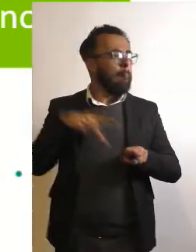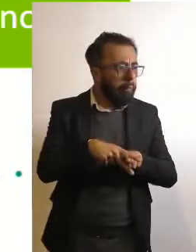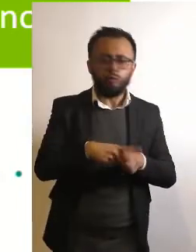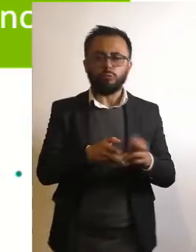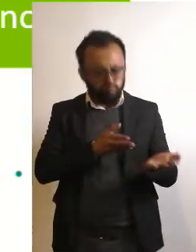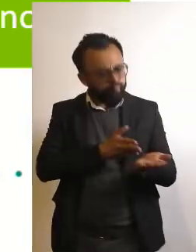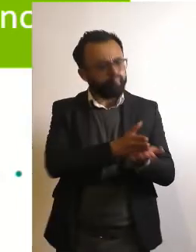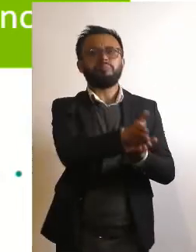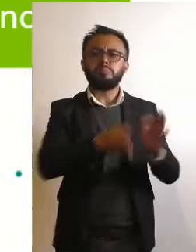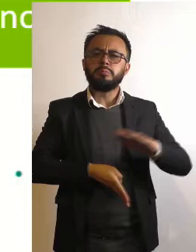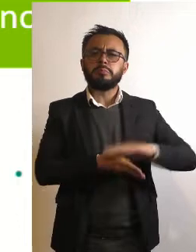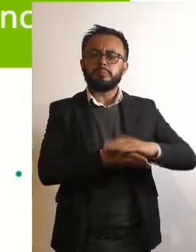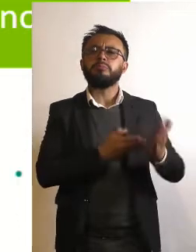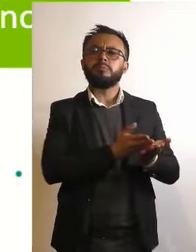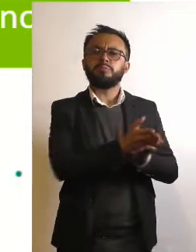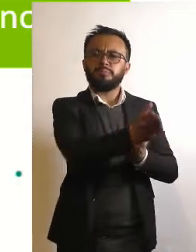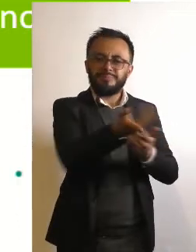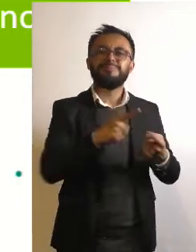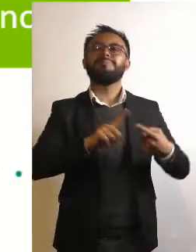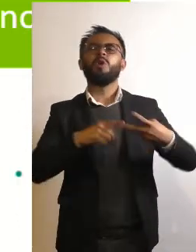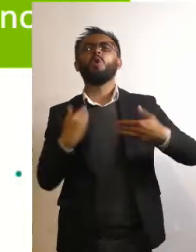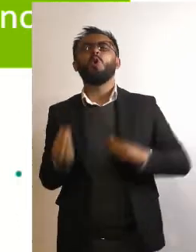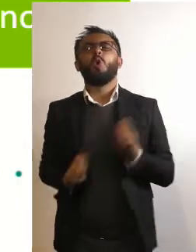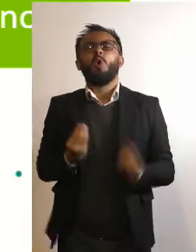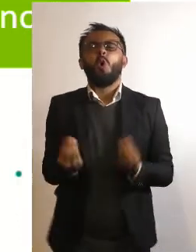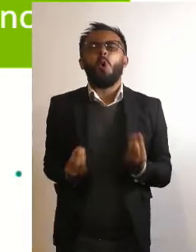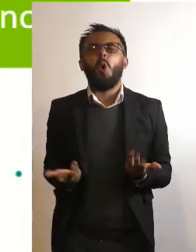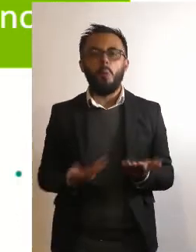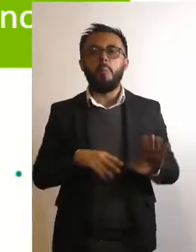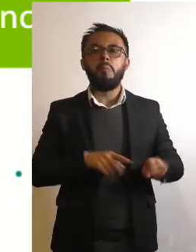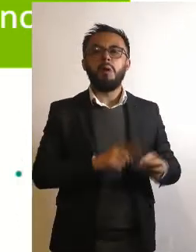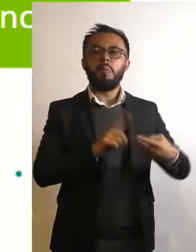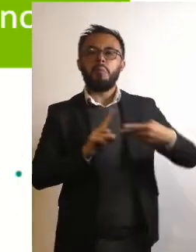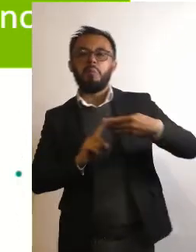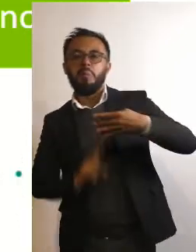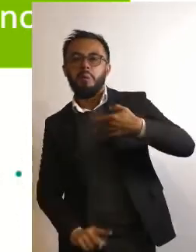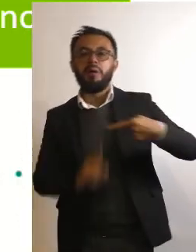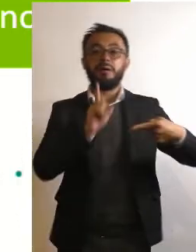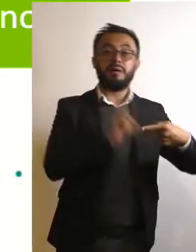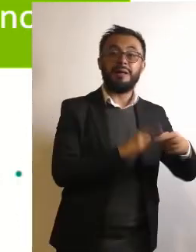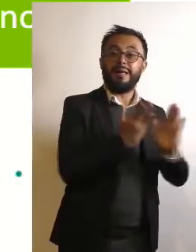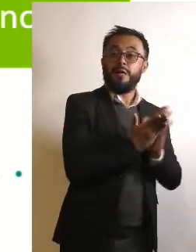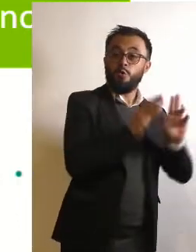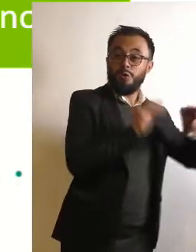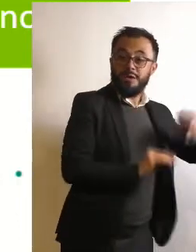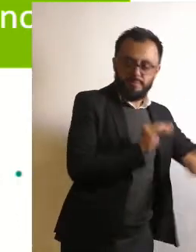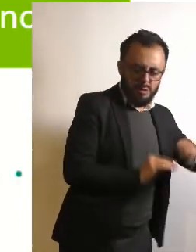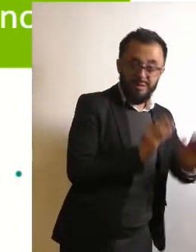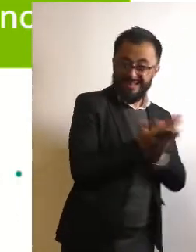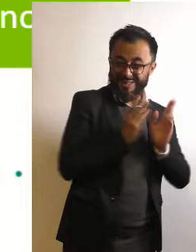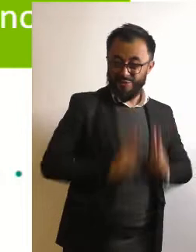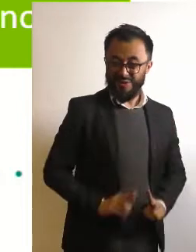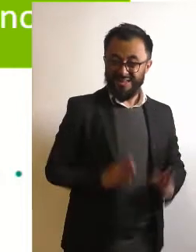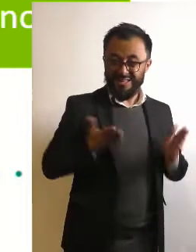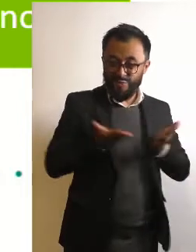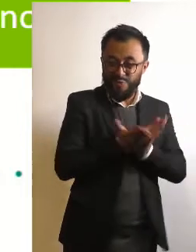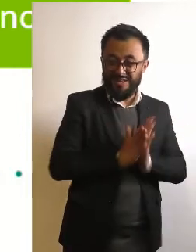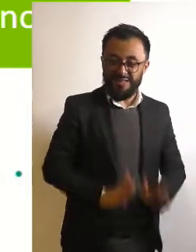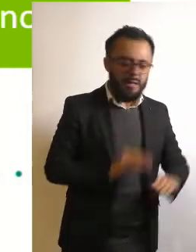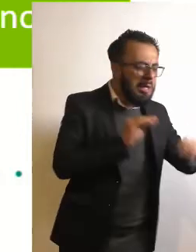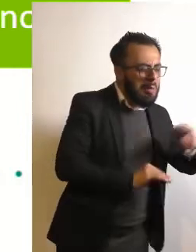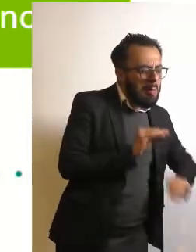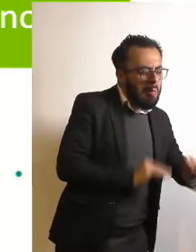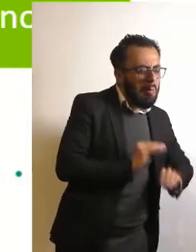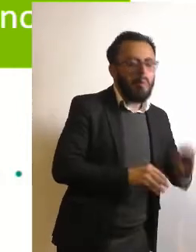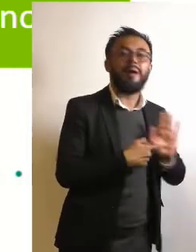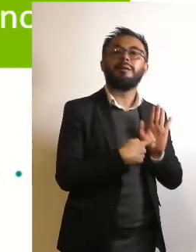secuencia metodológica que el estudiante preparaba, participaba, aprendía y demostraba, como lo había mencionado, en